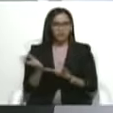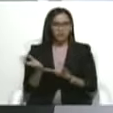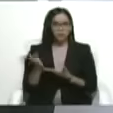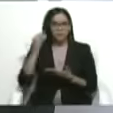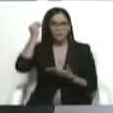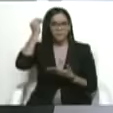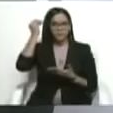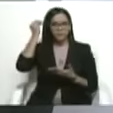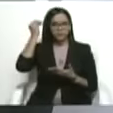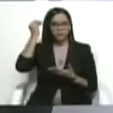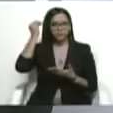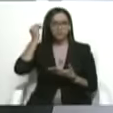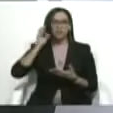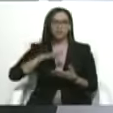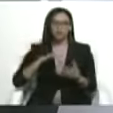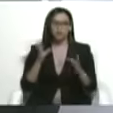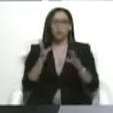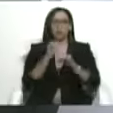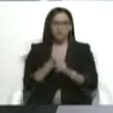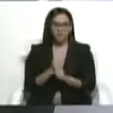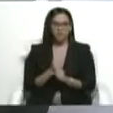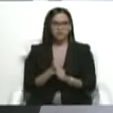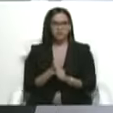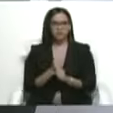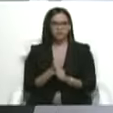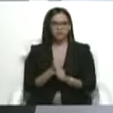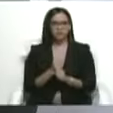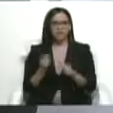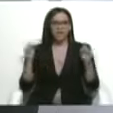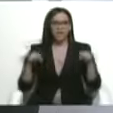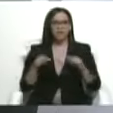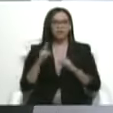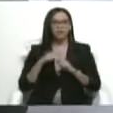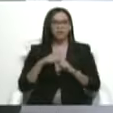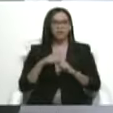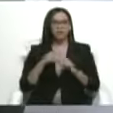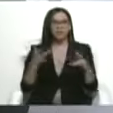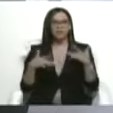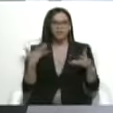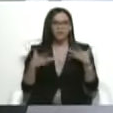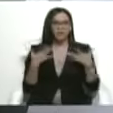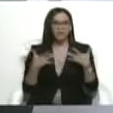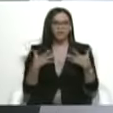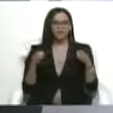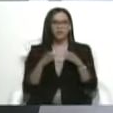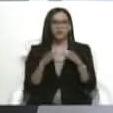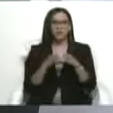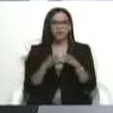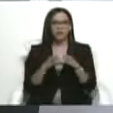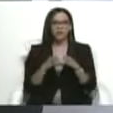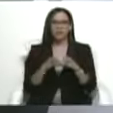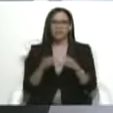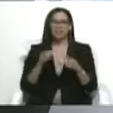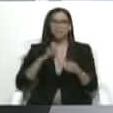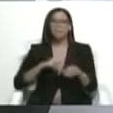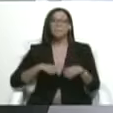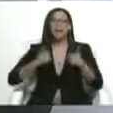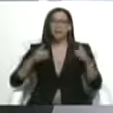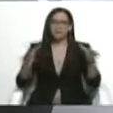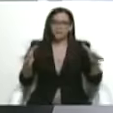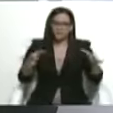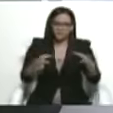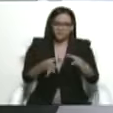pienso y creo y estoy convencido que este tipo de acción, este tipo de sectores quedan cada vez más aislados. Porque